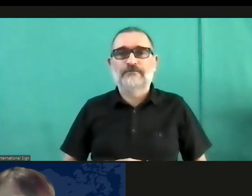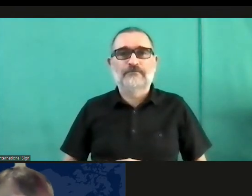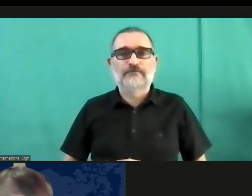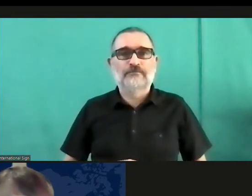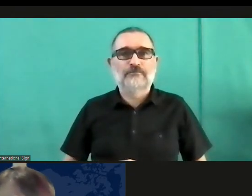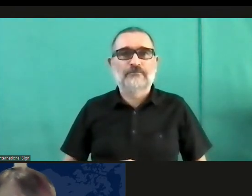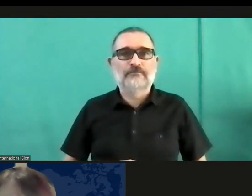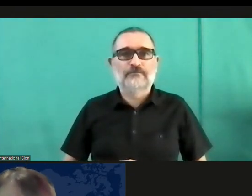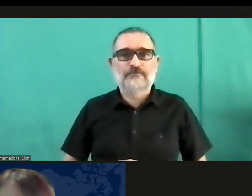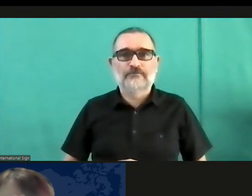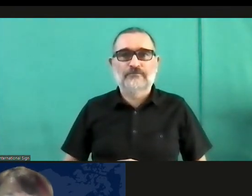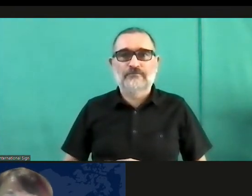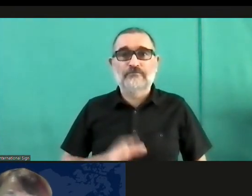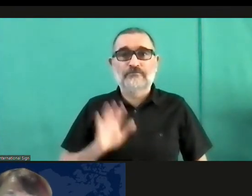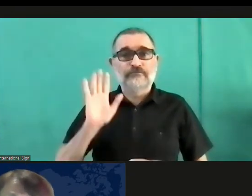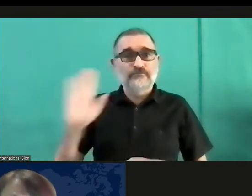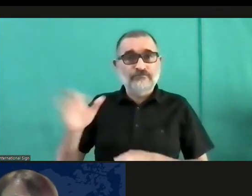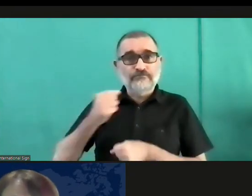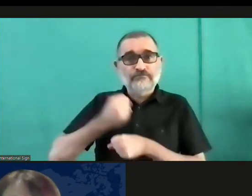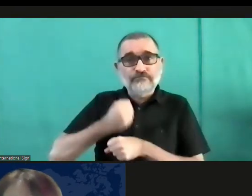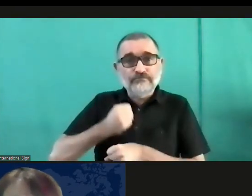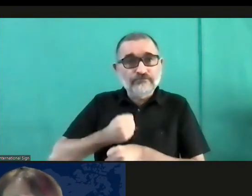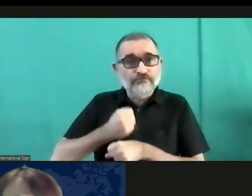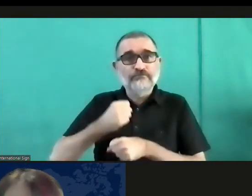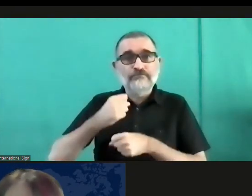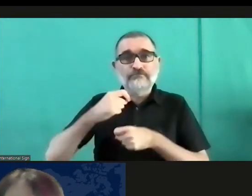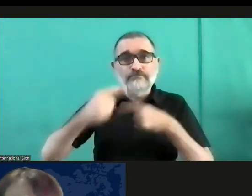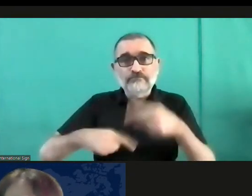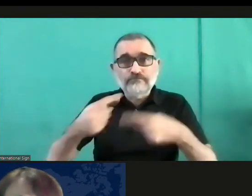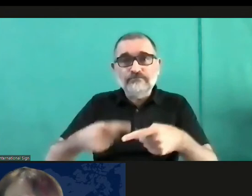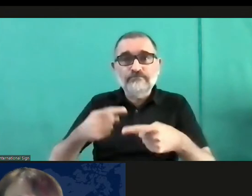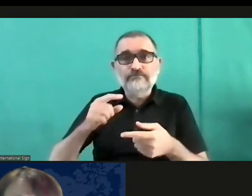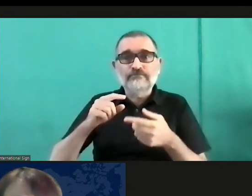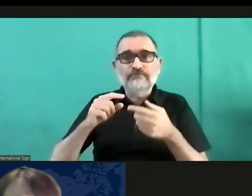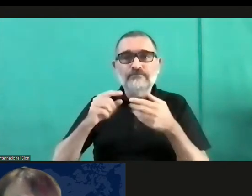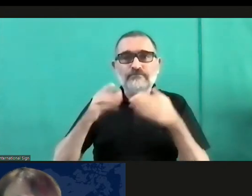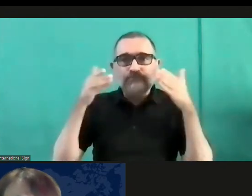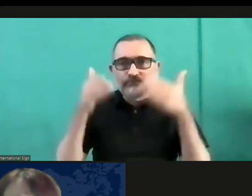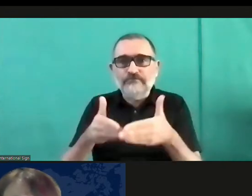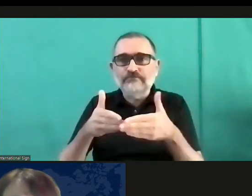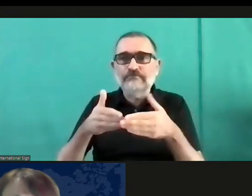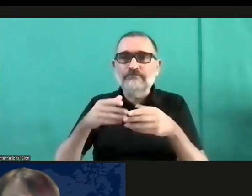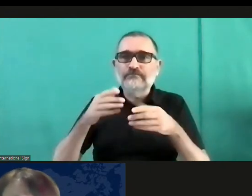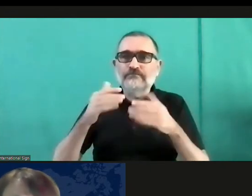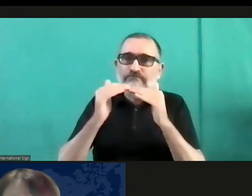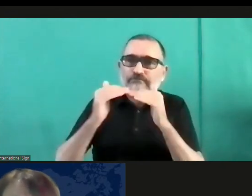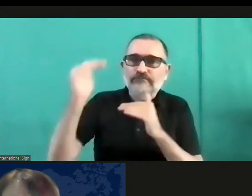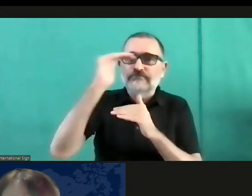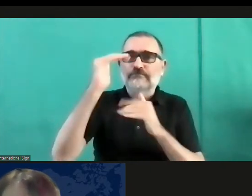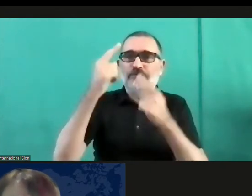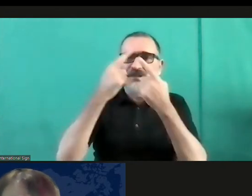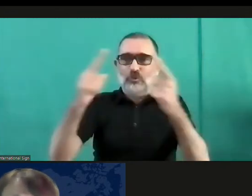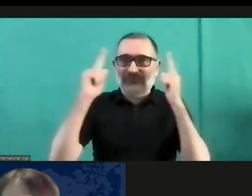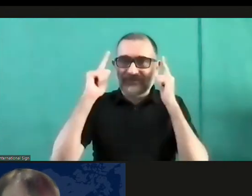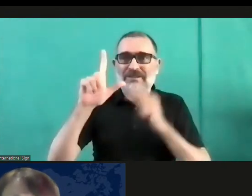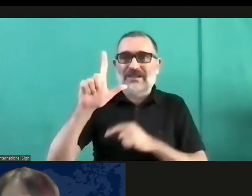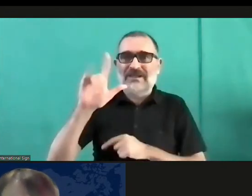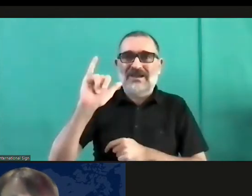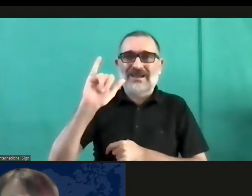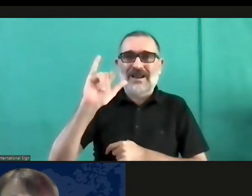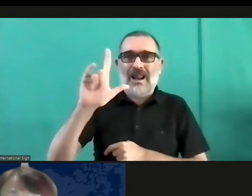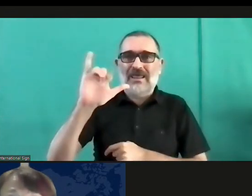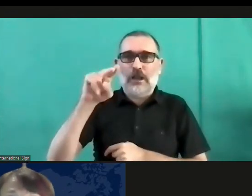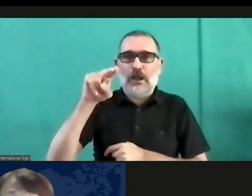la región y todos los retos que viví durante todos estos años pero también los triunfos que ha